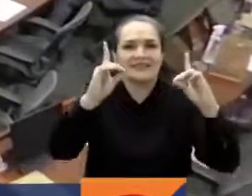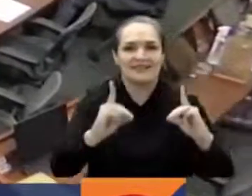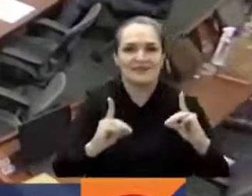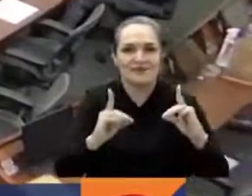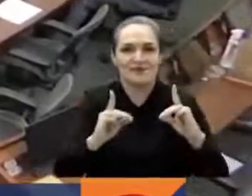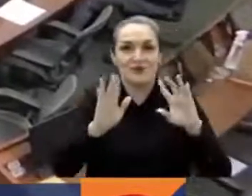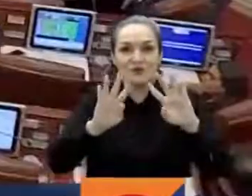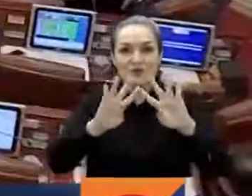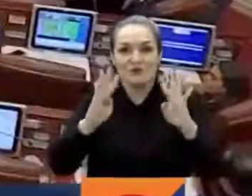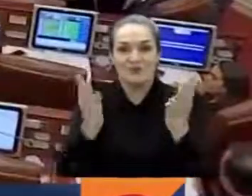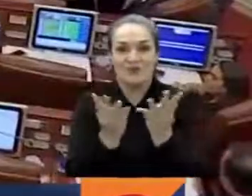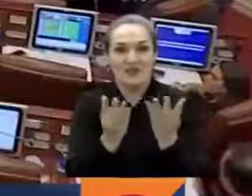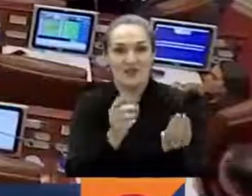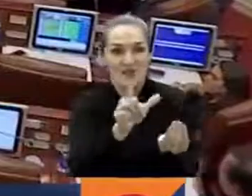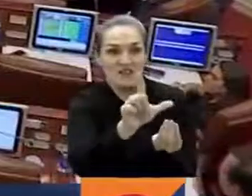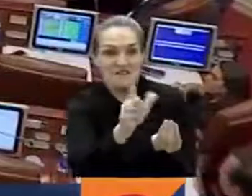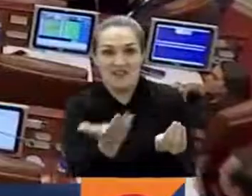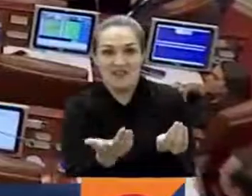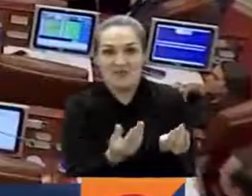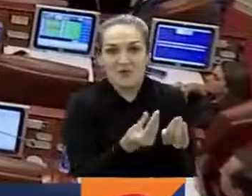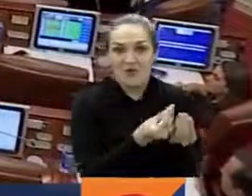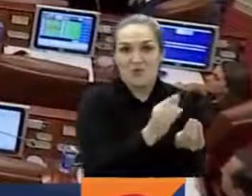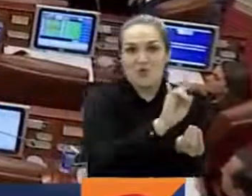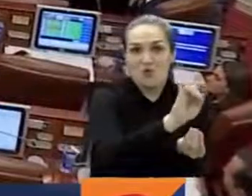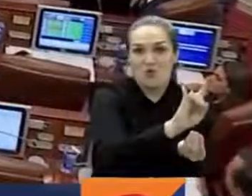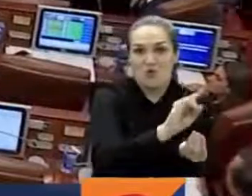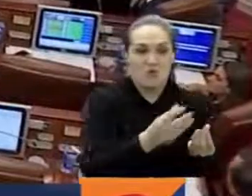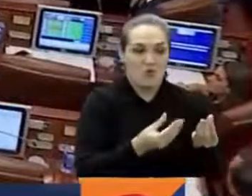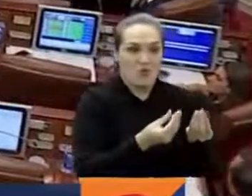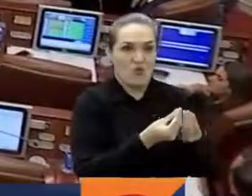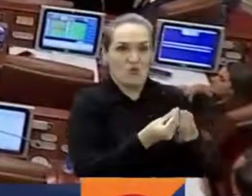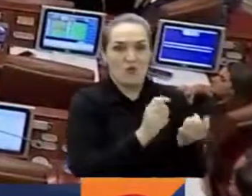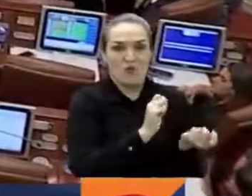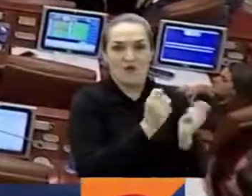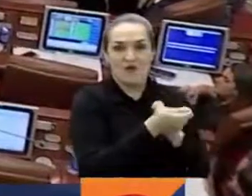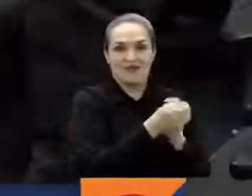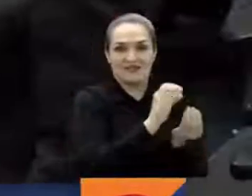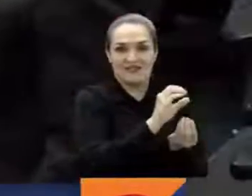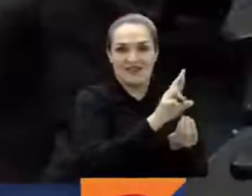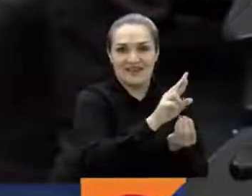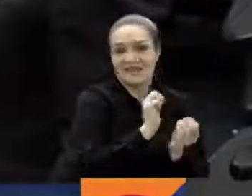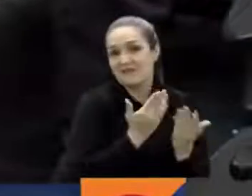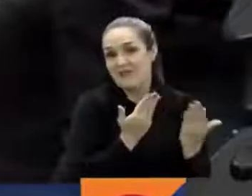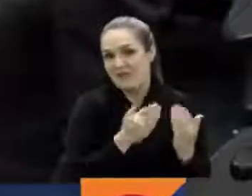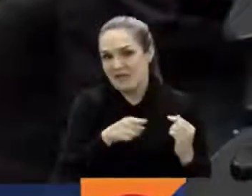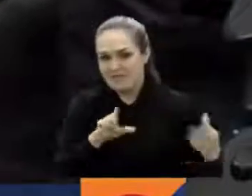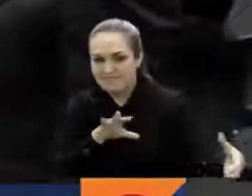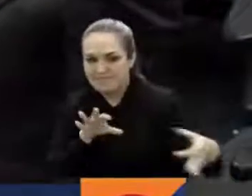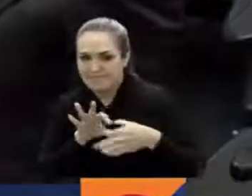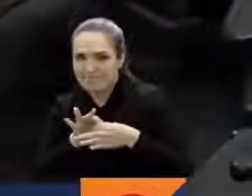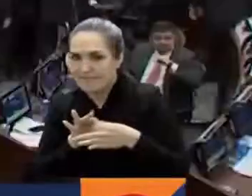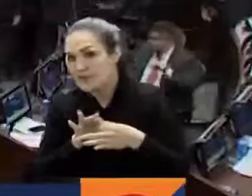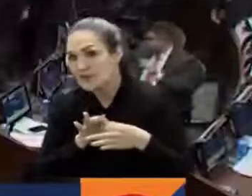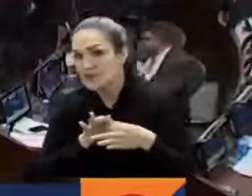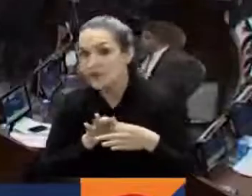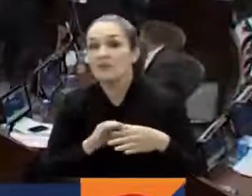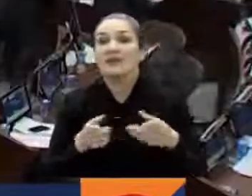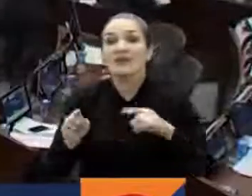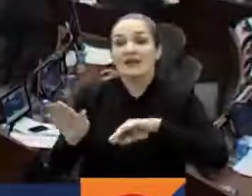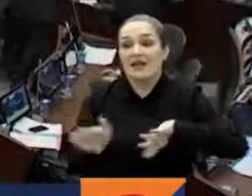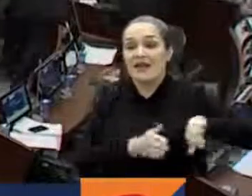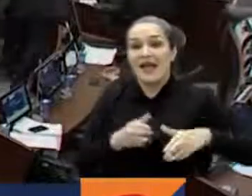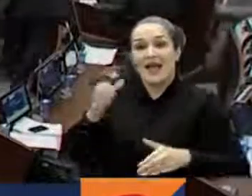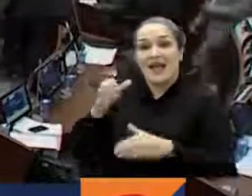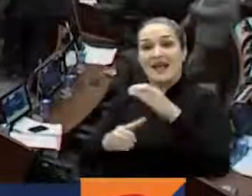senadores del Partido Liberal, de la U e incluso del Partido Cambio Radical. En Cámara de Representantes, la bancada de gobierno